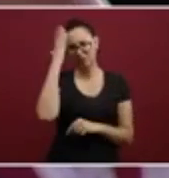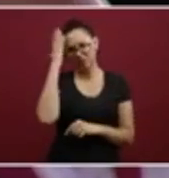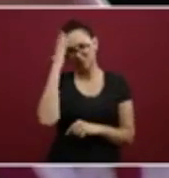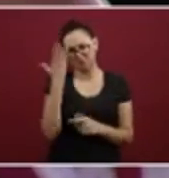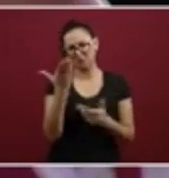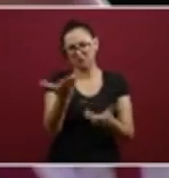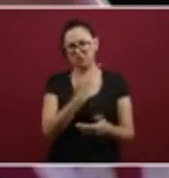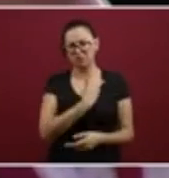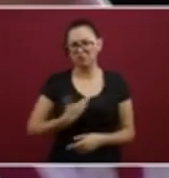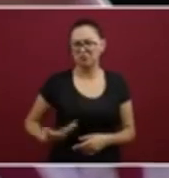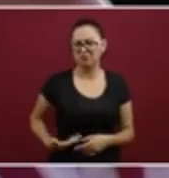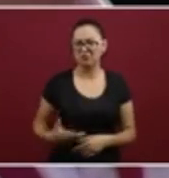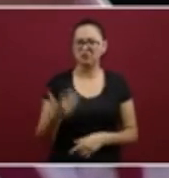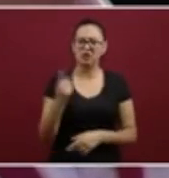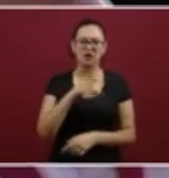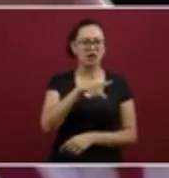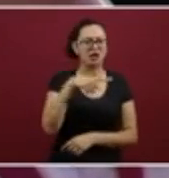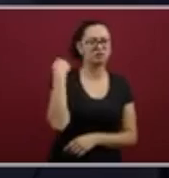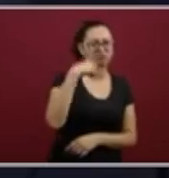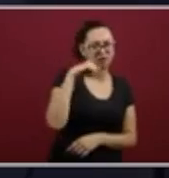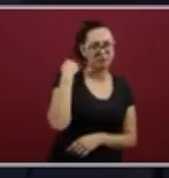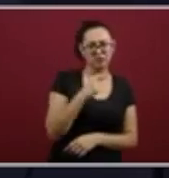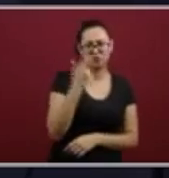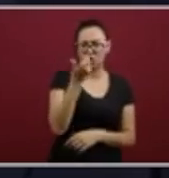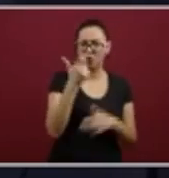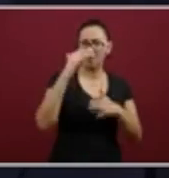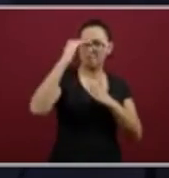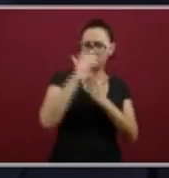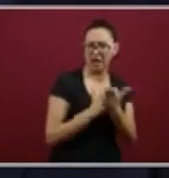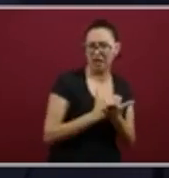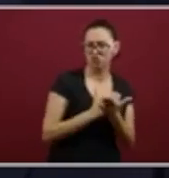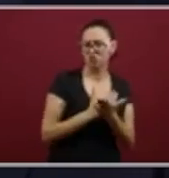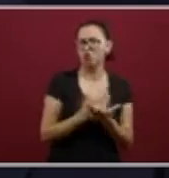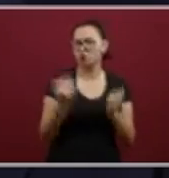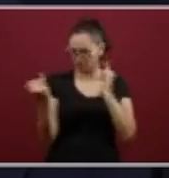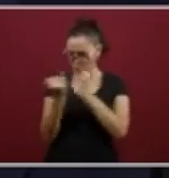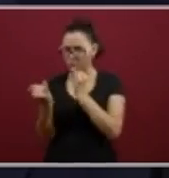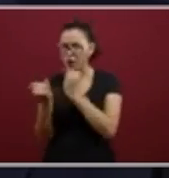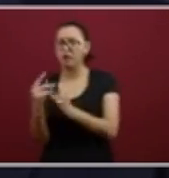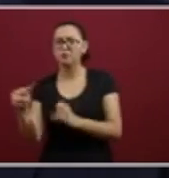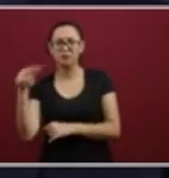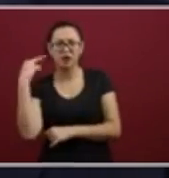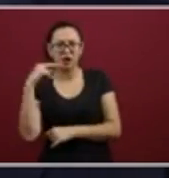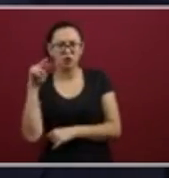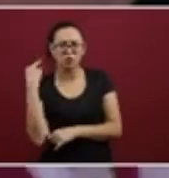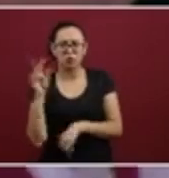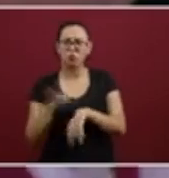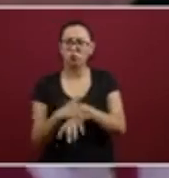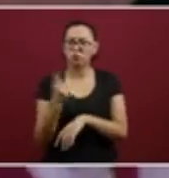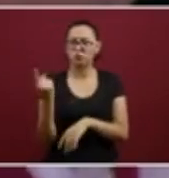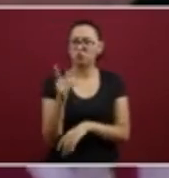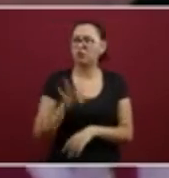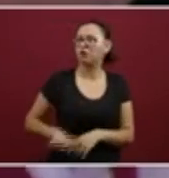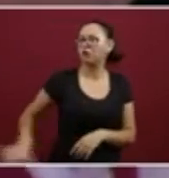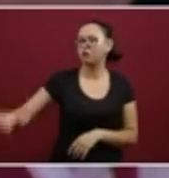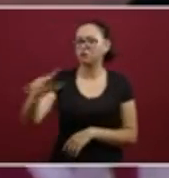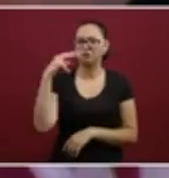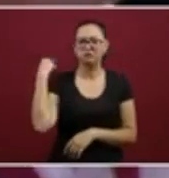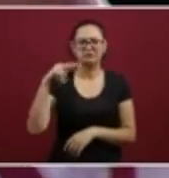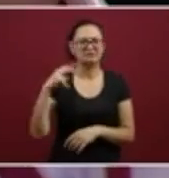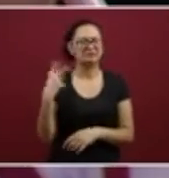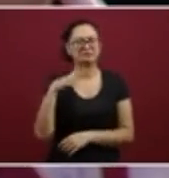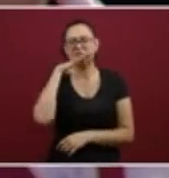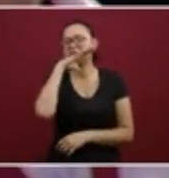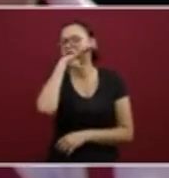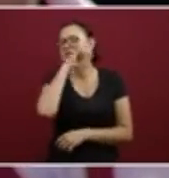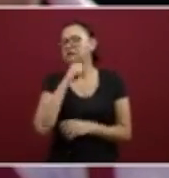tarifas eléctricas como ocurrió en el estado de Tabasco, tomando en cuenta que la mayor parte de la entidad veracruzana tiene temperaturas muy